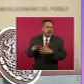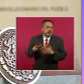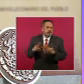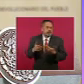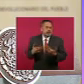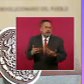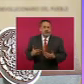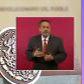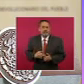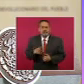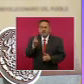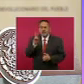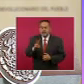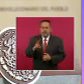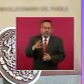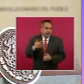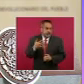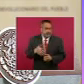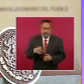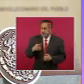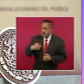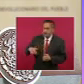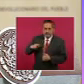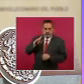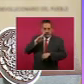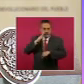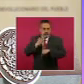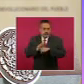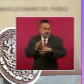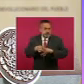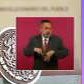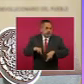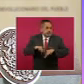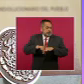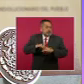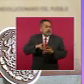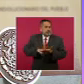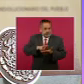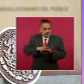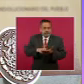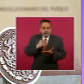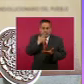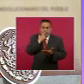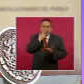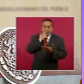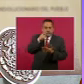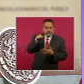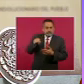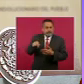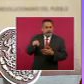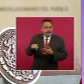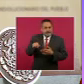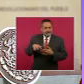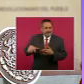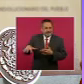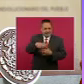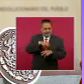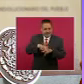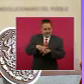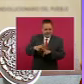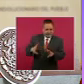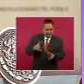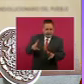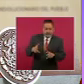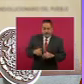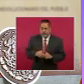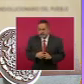verdad una gran responsabilidad trabajar en este gran proyecto, en donde se evidencia que